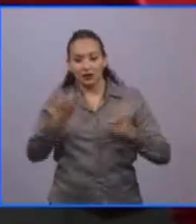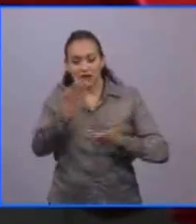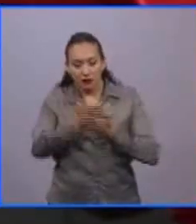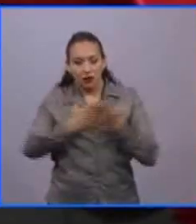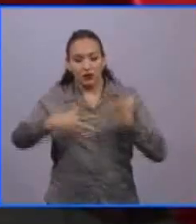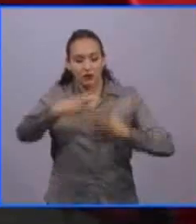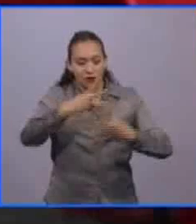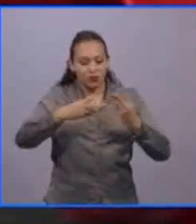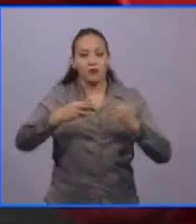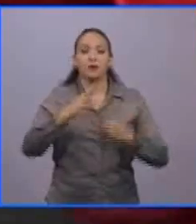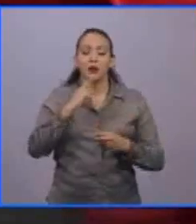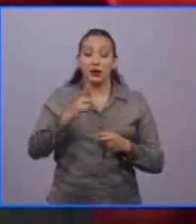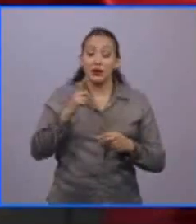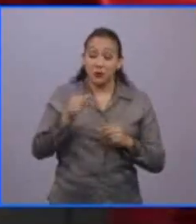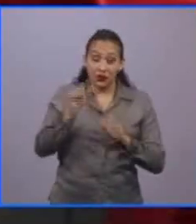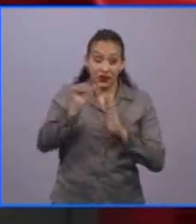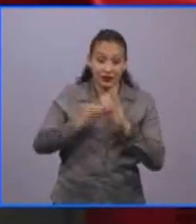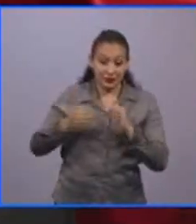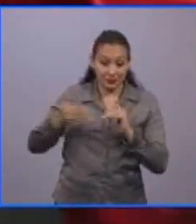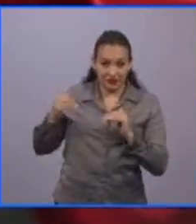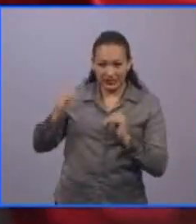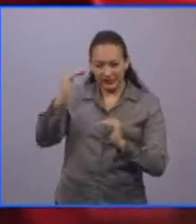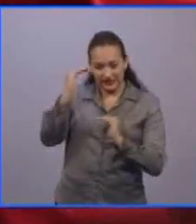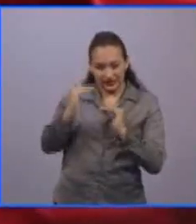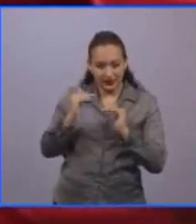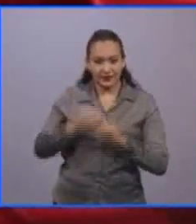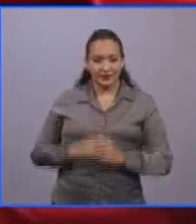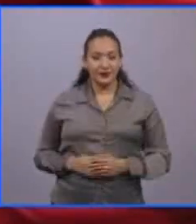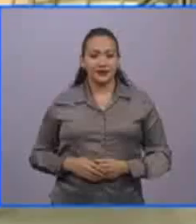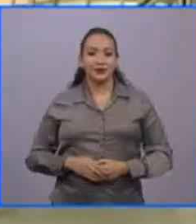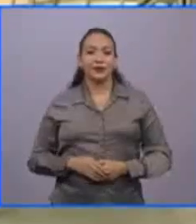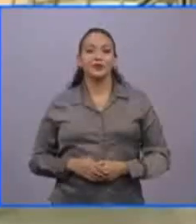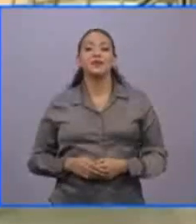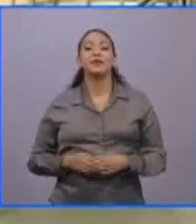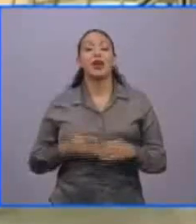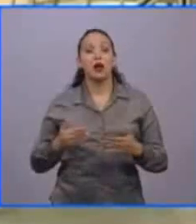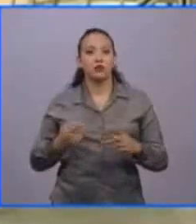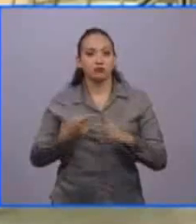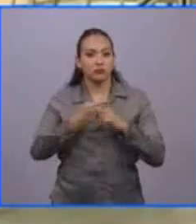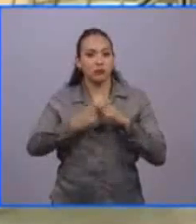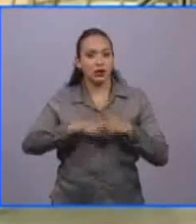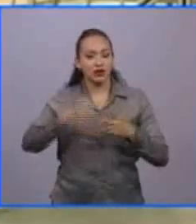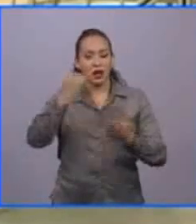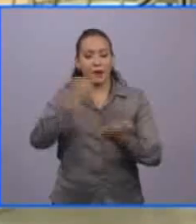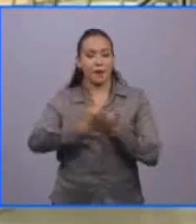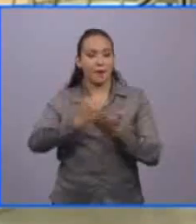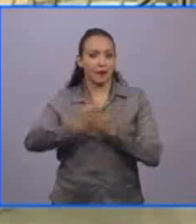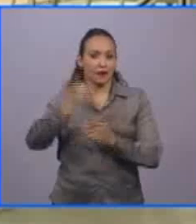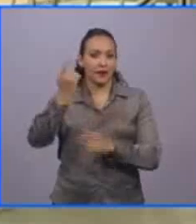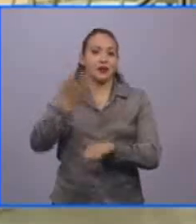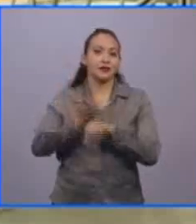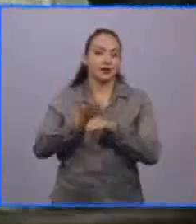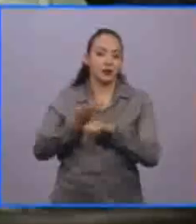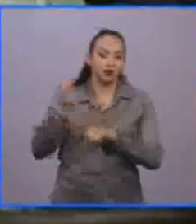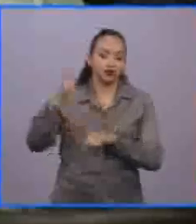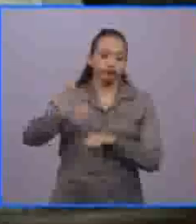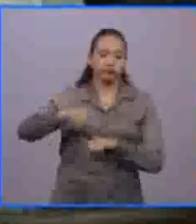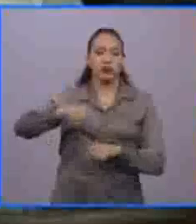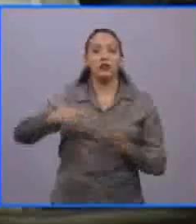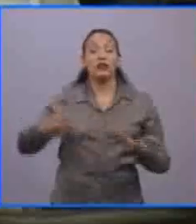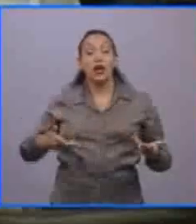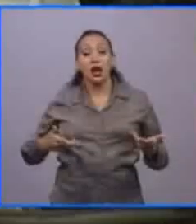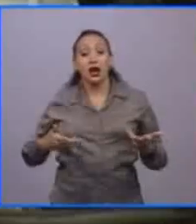mismo que en los últimos meses ha tendido a la contracción. Cabe destacar que ante la entrada en vigor de los aranceles al sector automotriz,